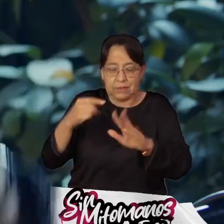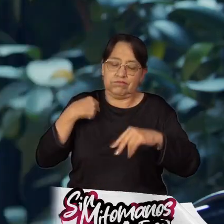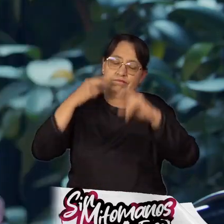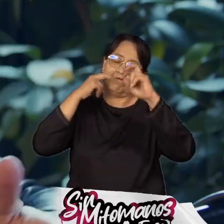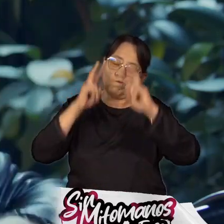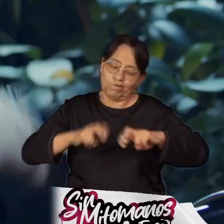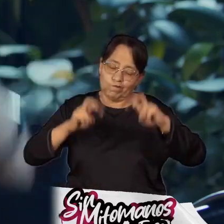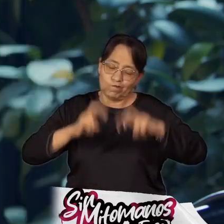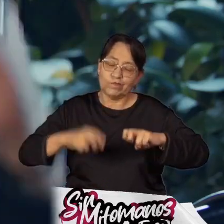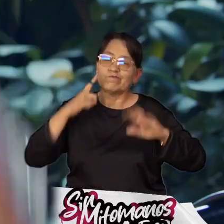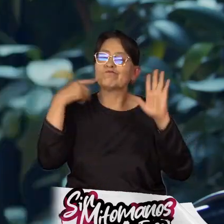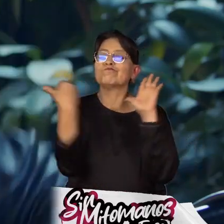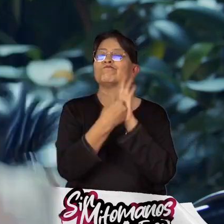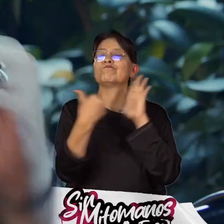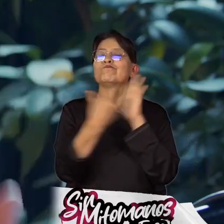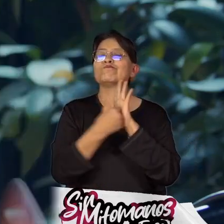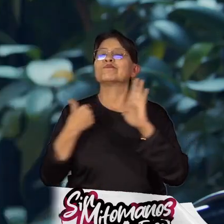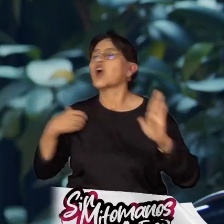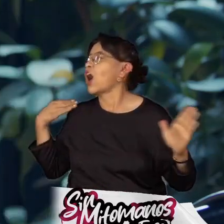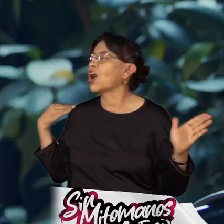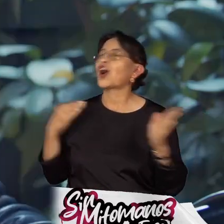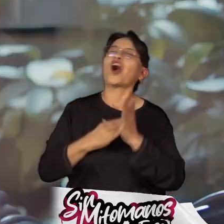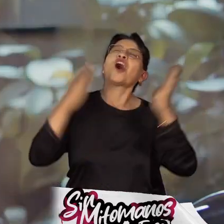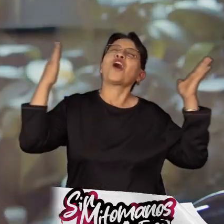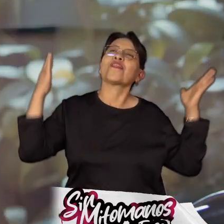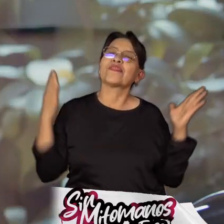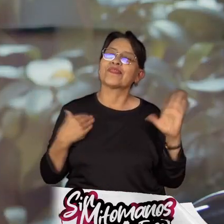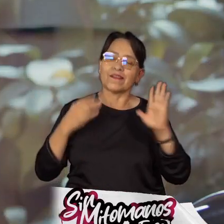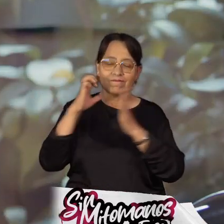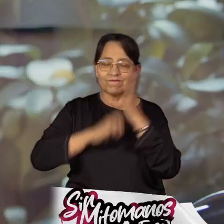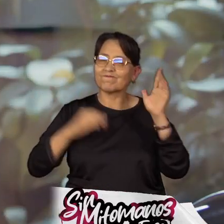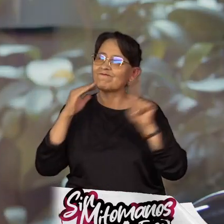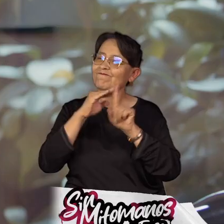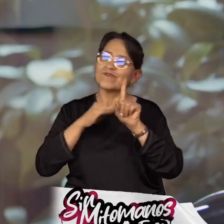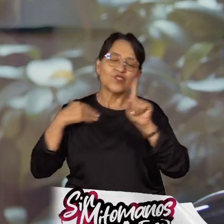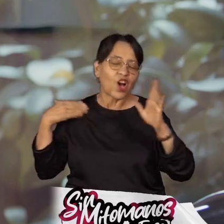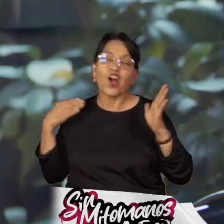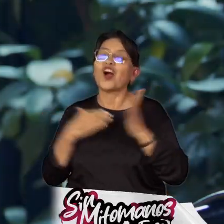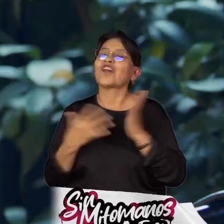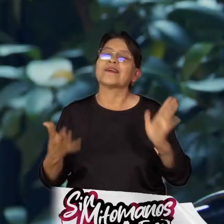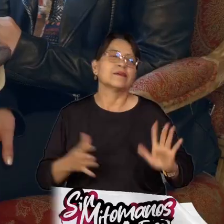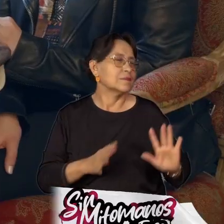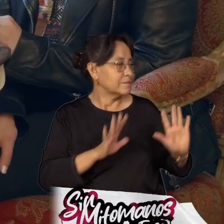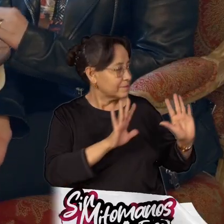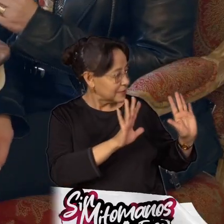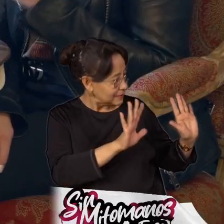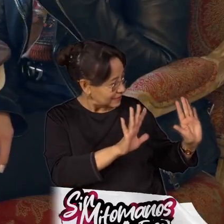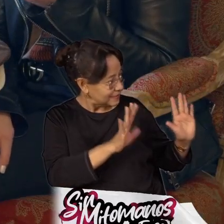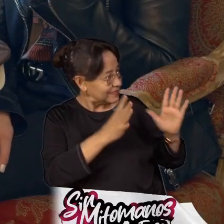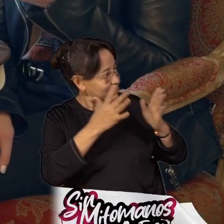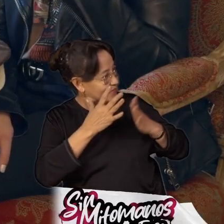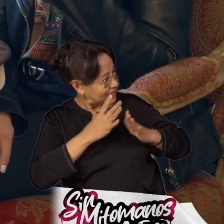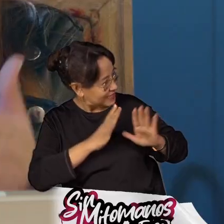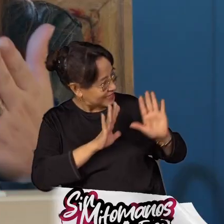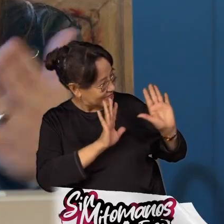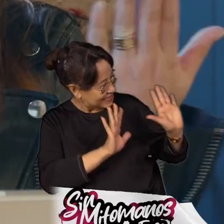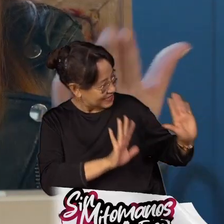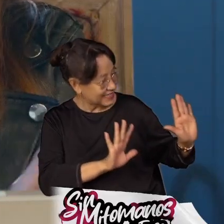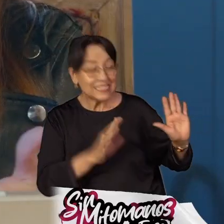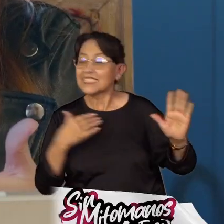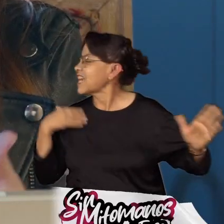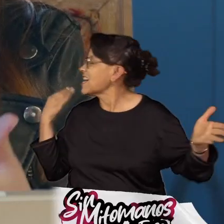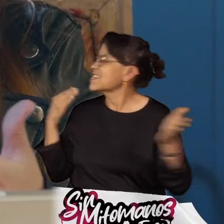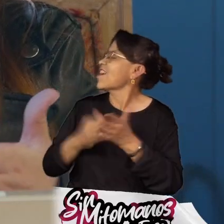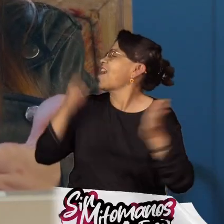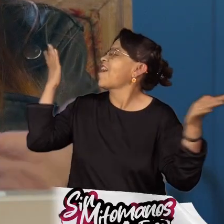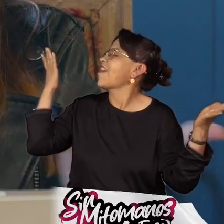Yo exploro mis argumentos en contra de esta eliminación. A ver, pero no puedes hablar como...